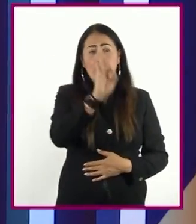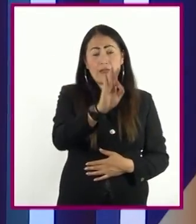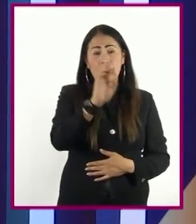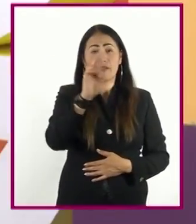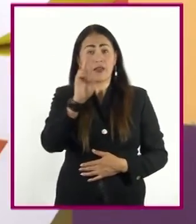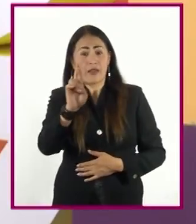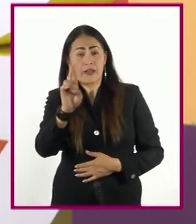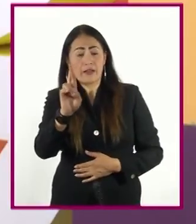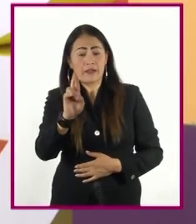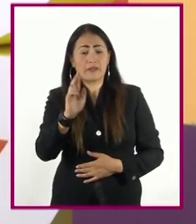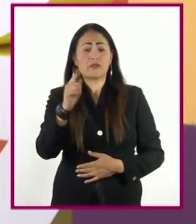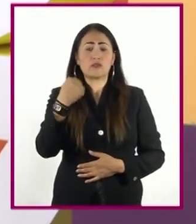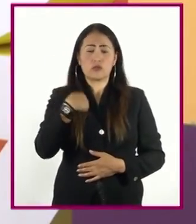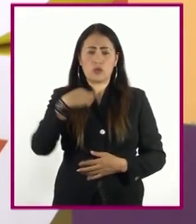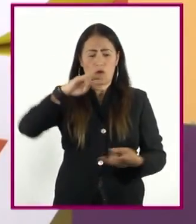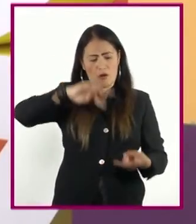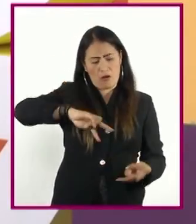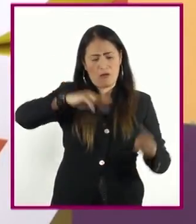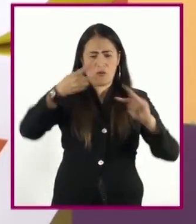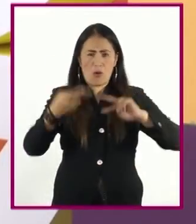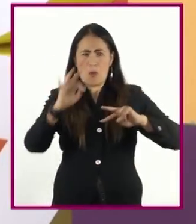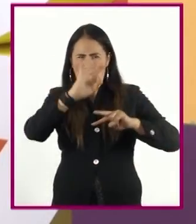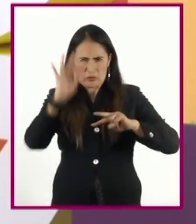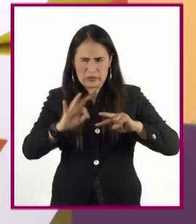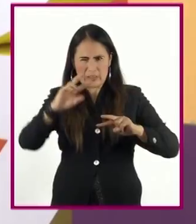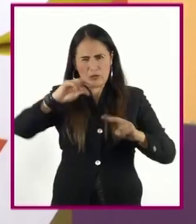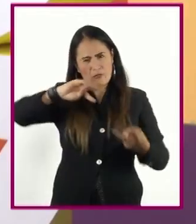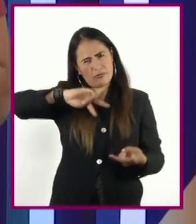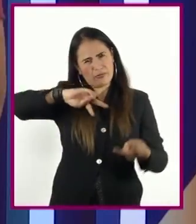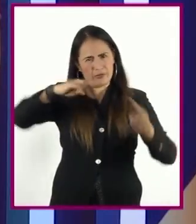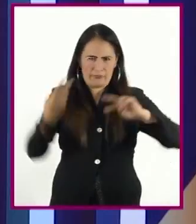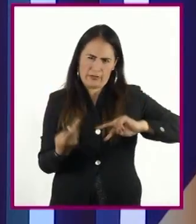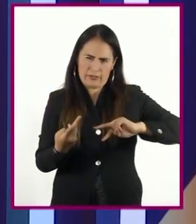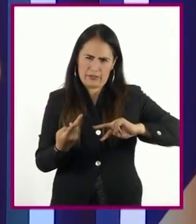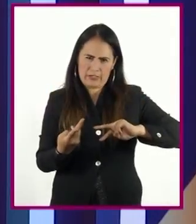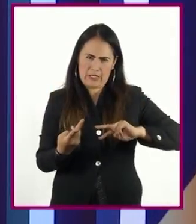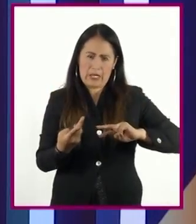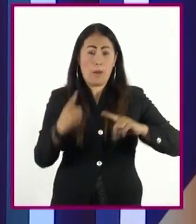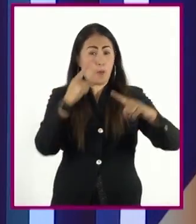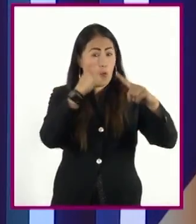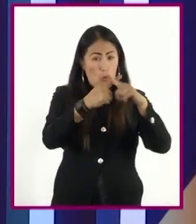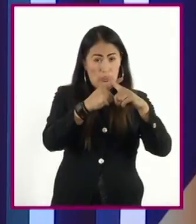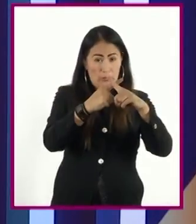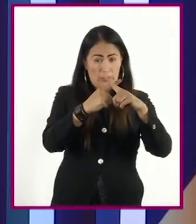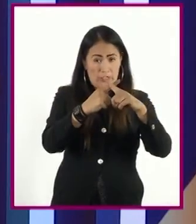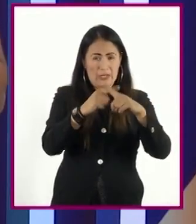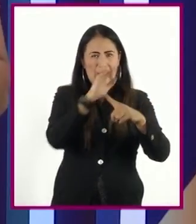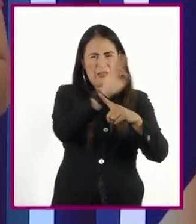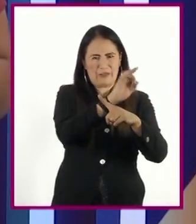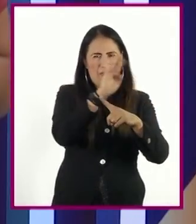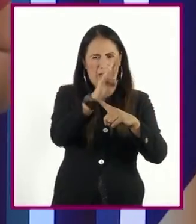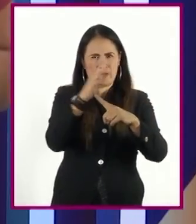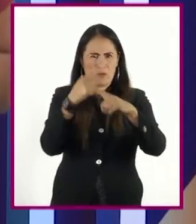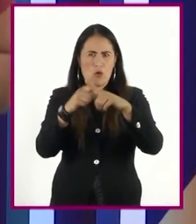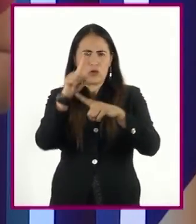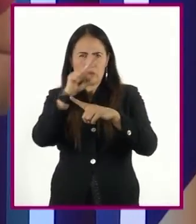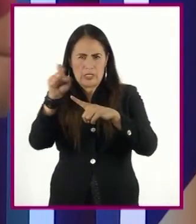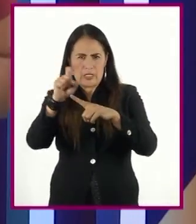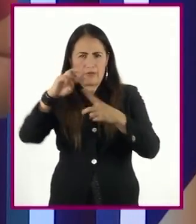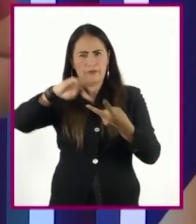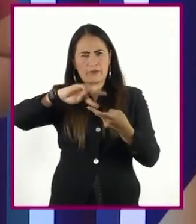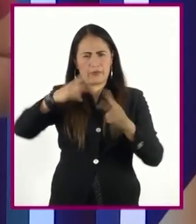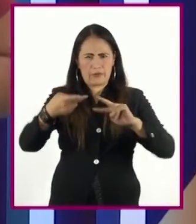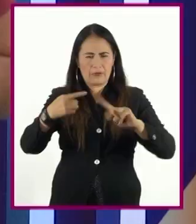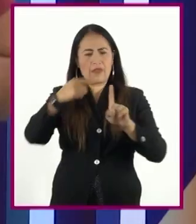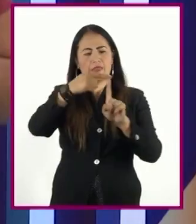relativa debo hacer lo contrario a obtener el porcentaje. Es decir, en lugar de multiplicar la frecuencia relativa por 100, debemos